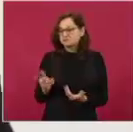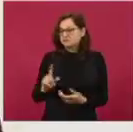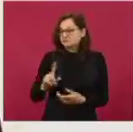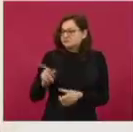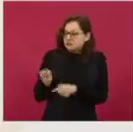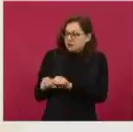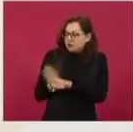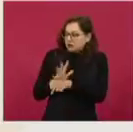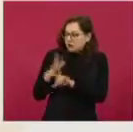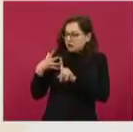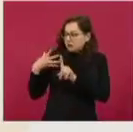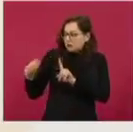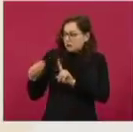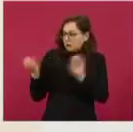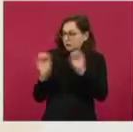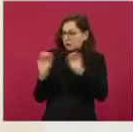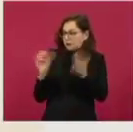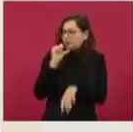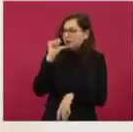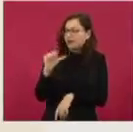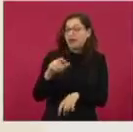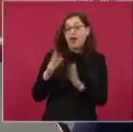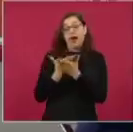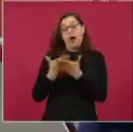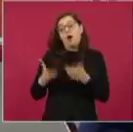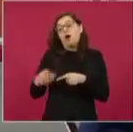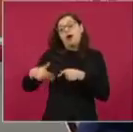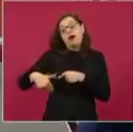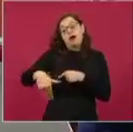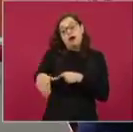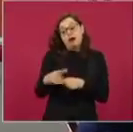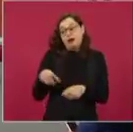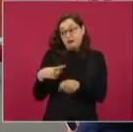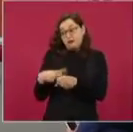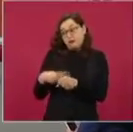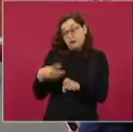ya no es culpa mía. Bueno, muchas gracias.